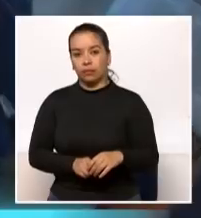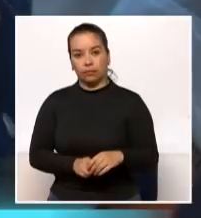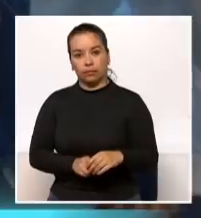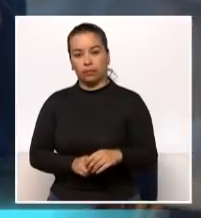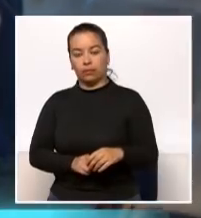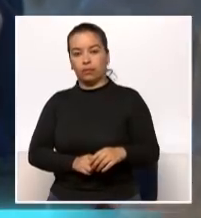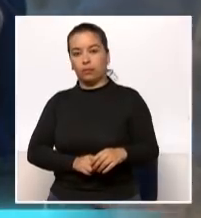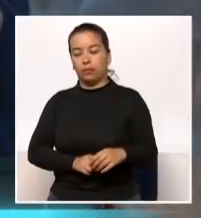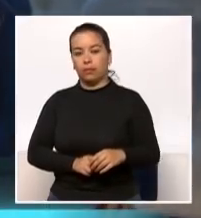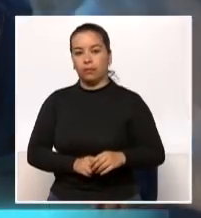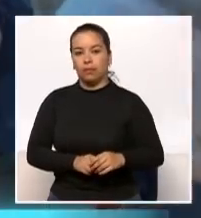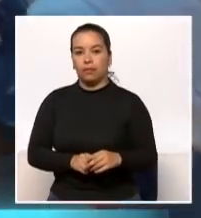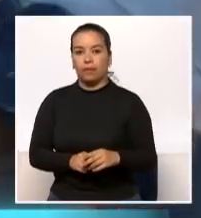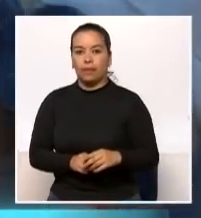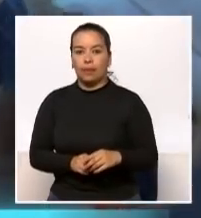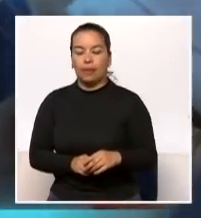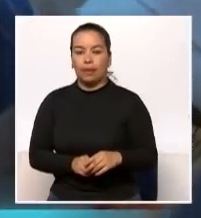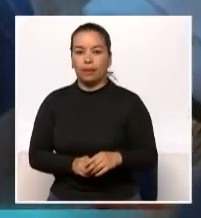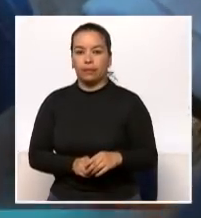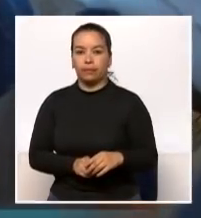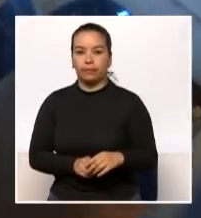Respira hondo.